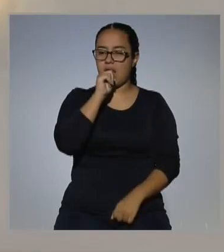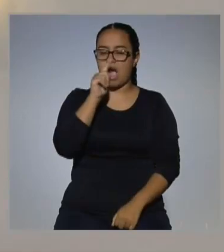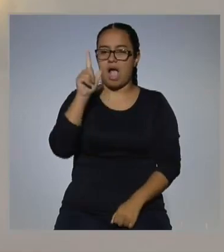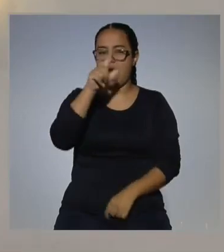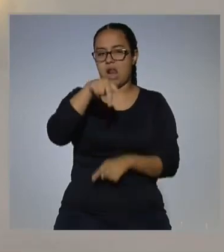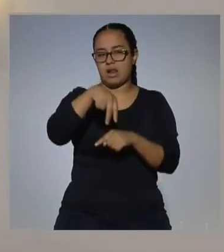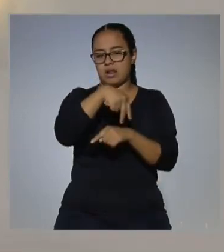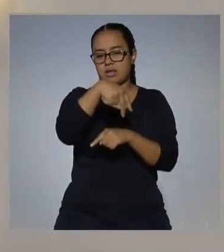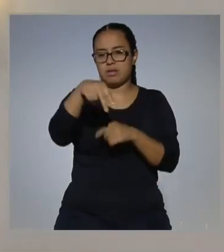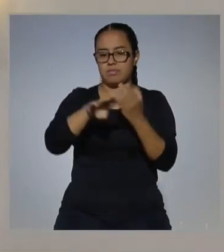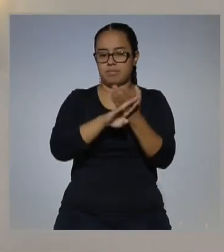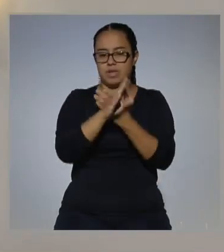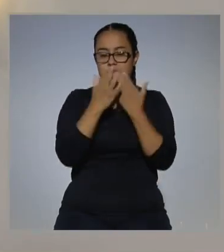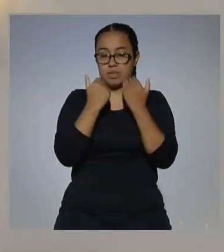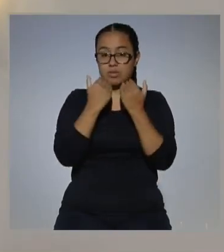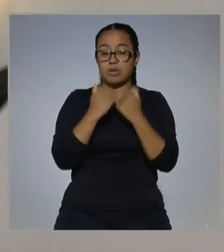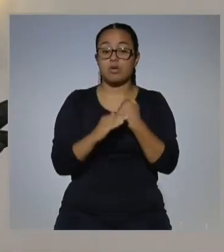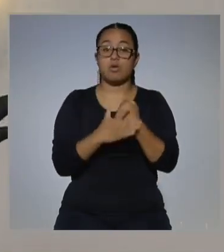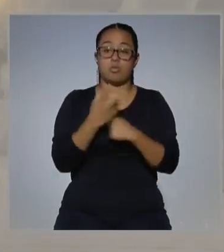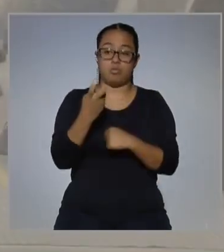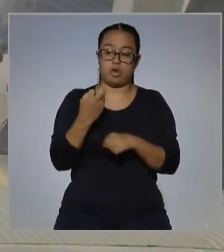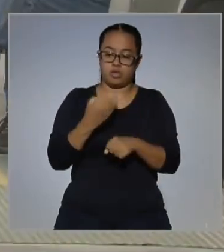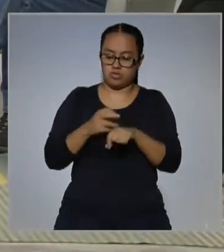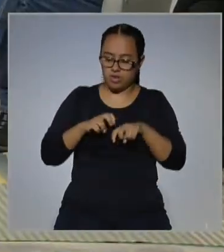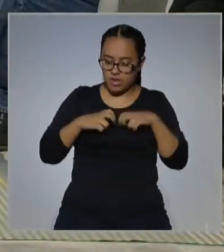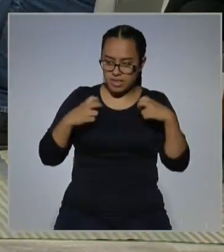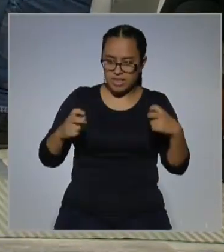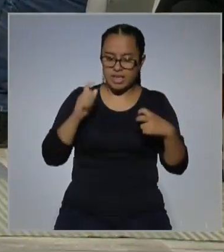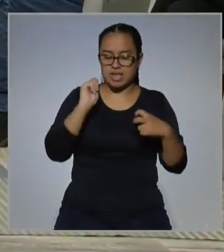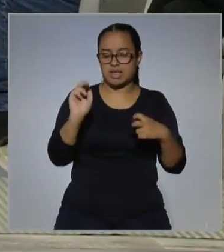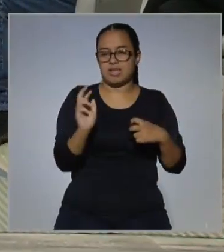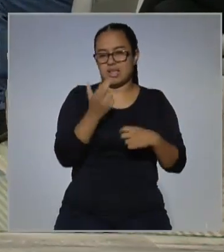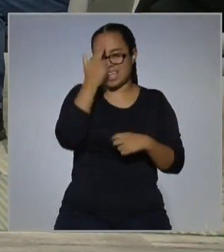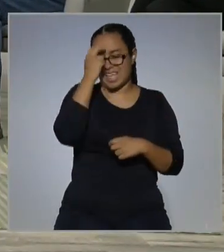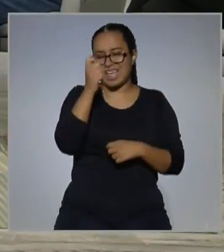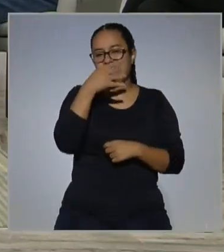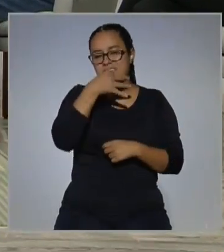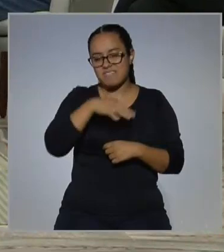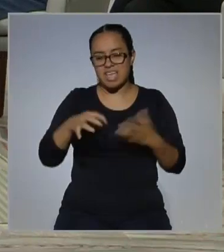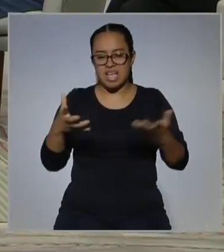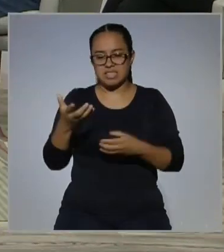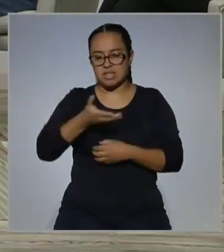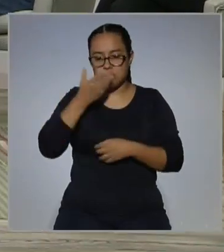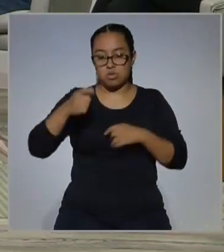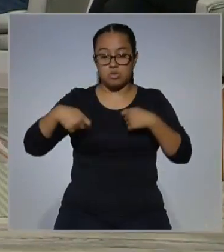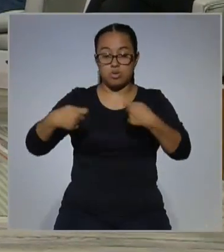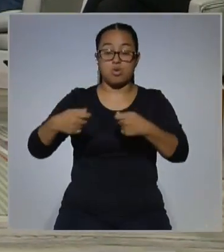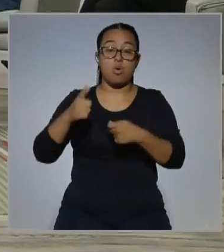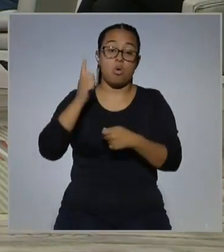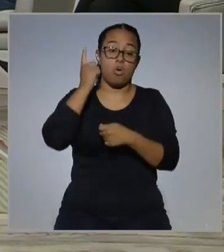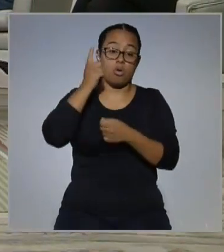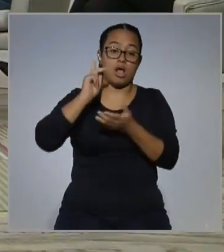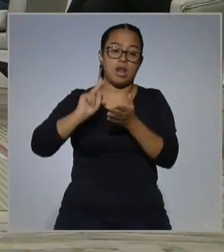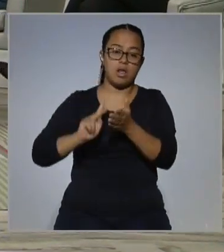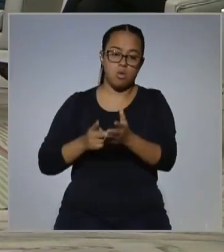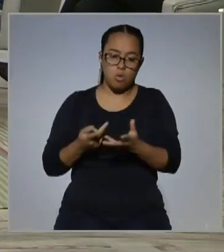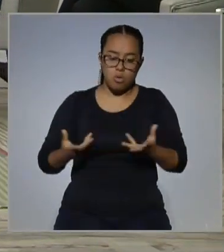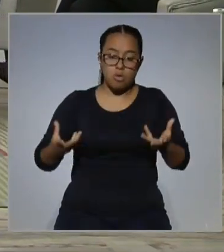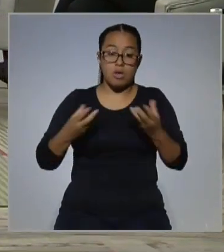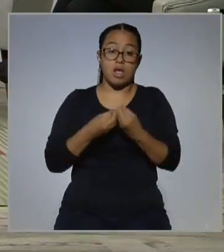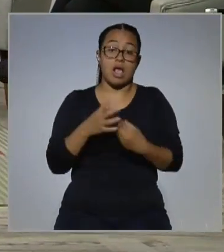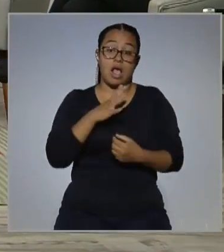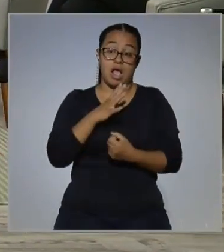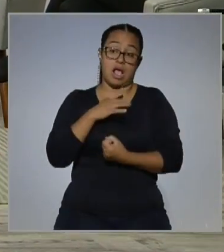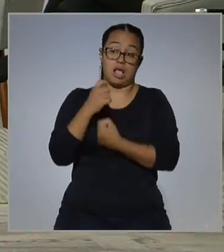ya no están. Y por ellos es que hacemos toda esta fiesta, hacemos toda esta tradición, esperamos ese reencuentro. Hay quienes